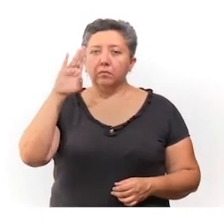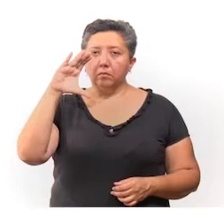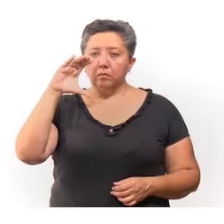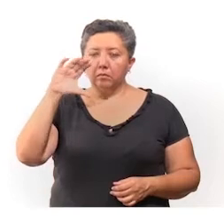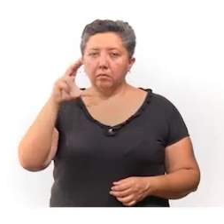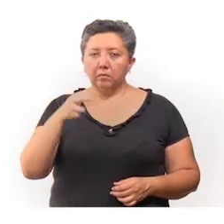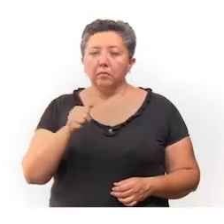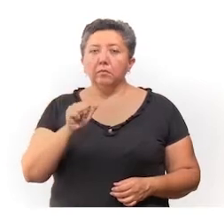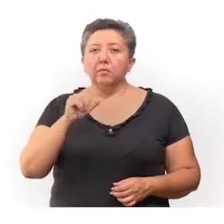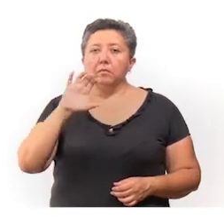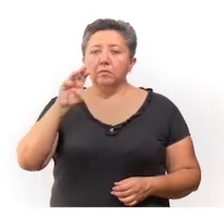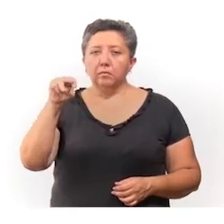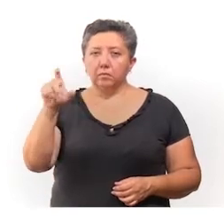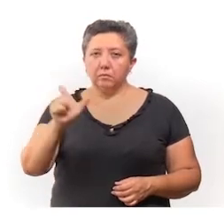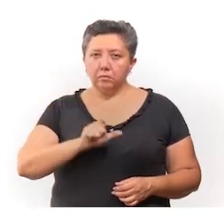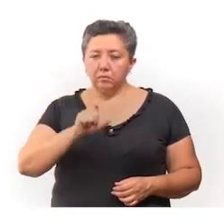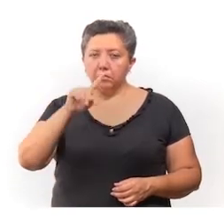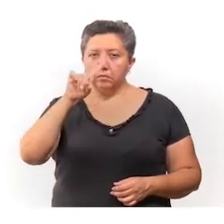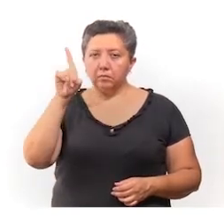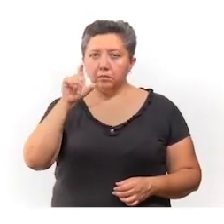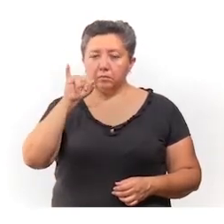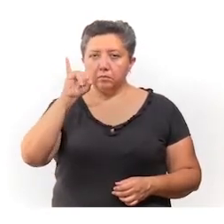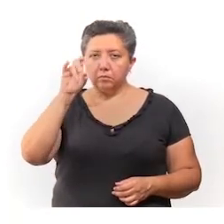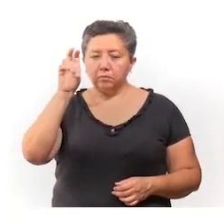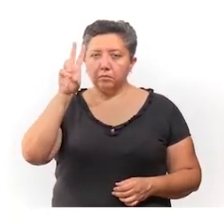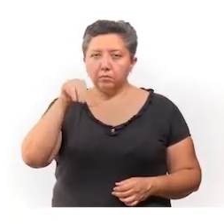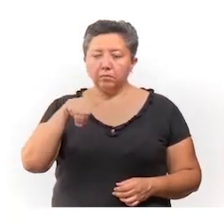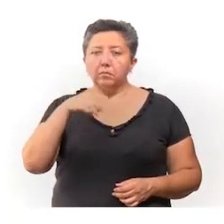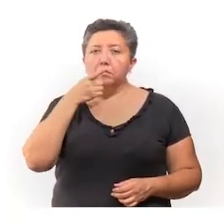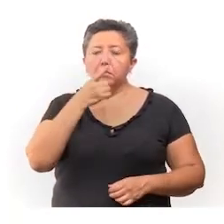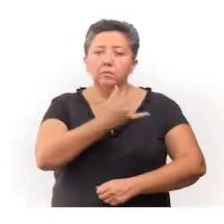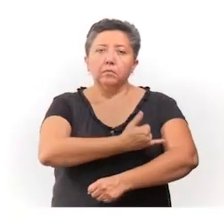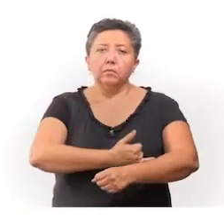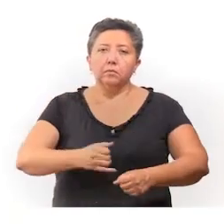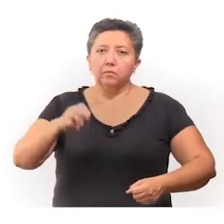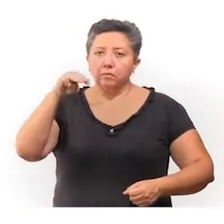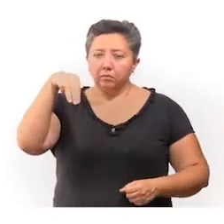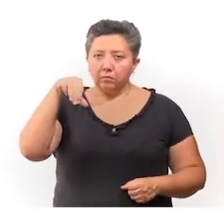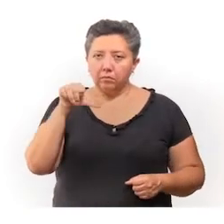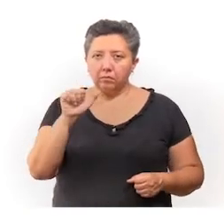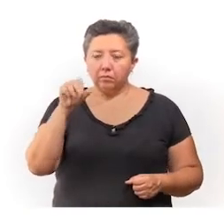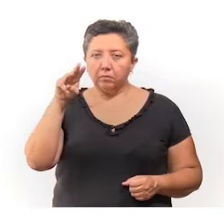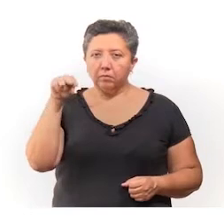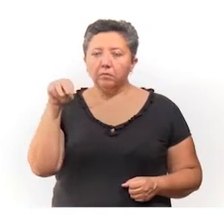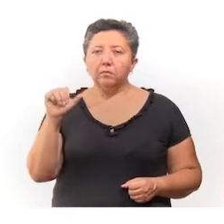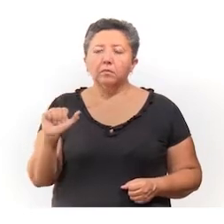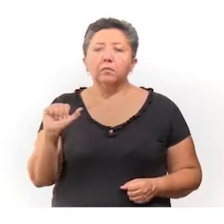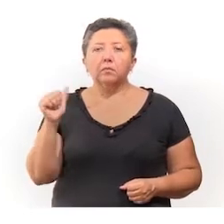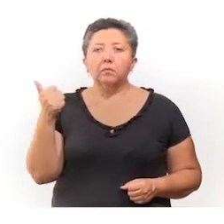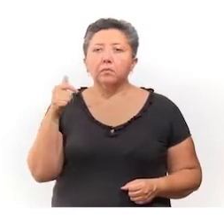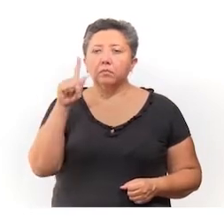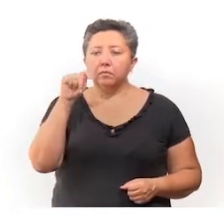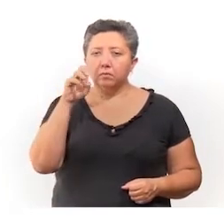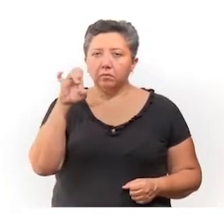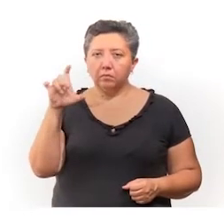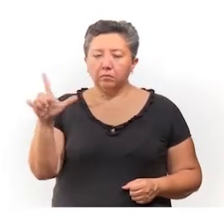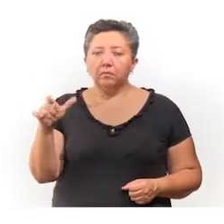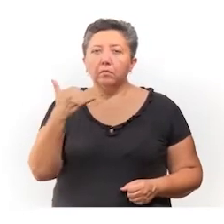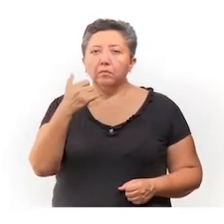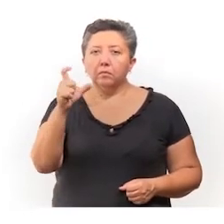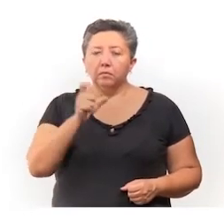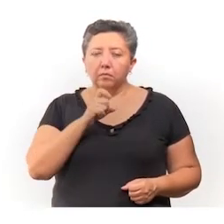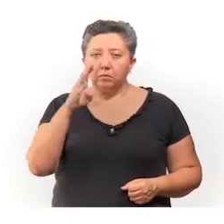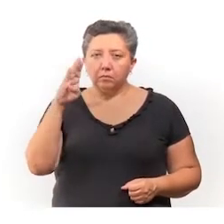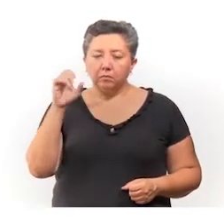Cenotillo, Chemash, Concal, Silam González, Izamal, Mama, Maxcanú, Ticul, Tixcacalcupul y